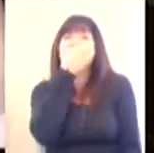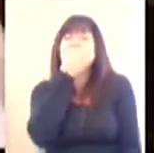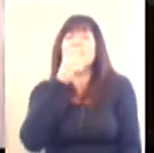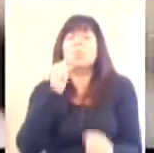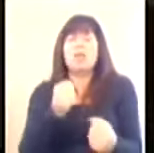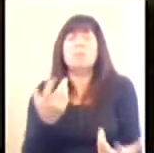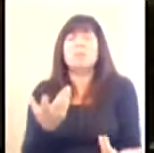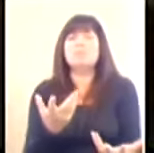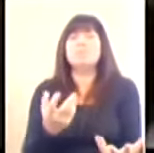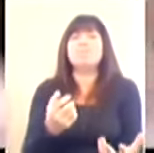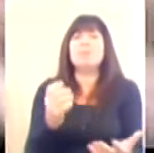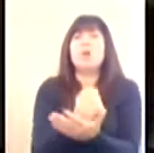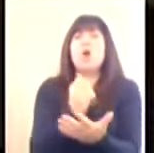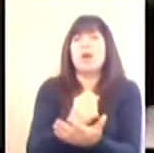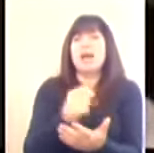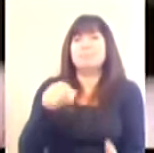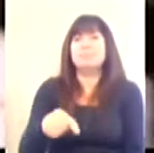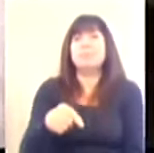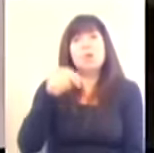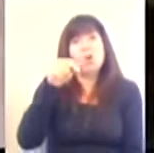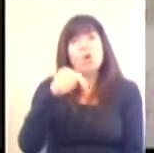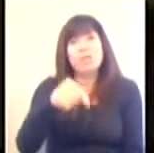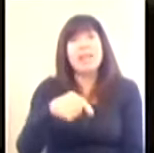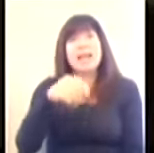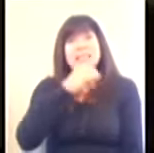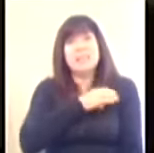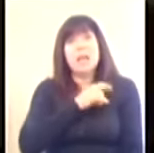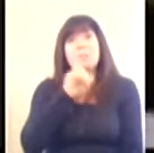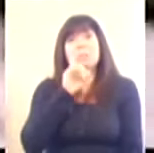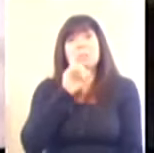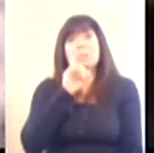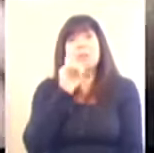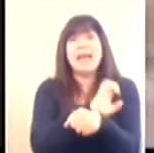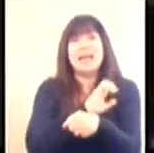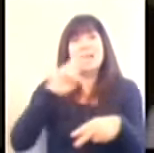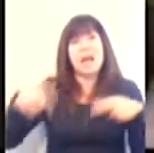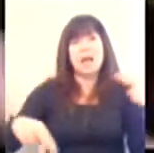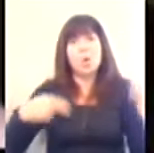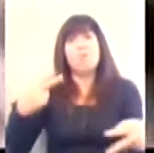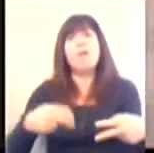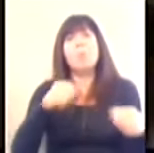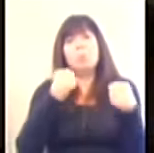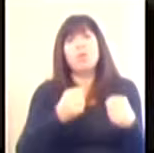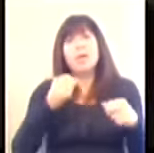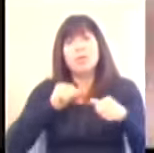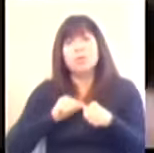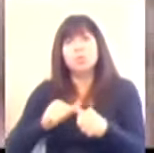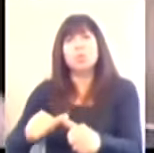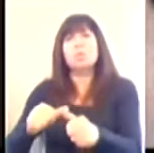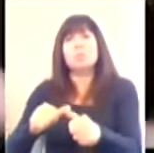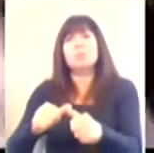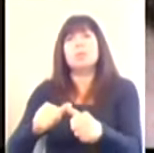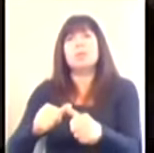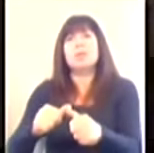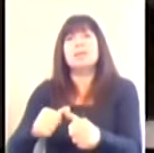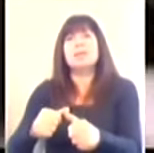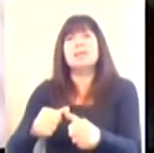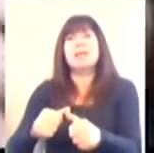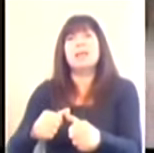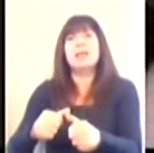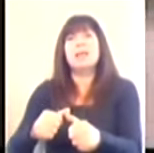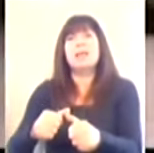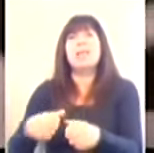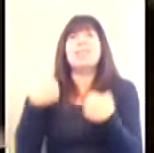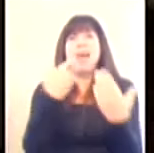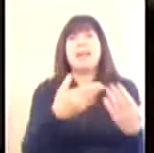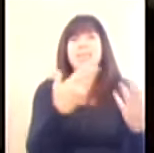una energía renovable que puede iluminar su futuro, es más de lo que consumiremos, y transmitirlo dentro de la región es una opción, pero no es tan eficiente. Por